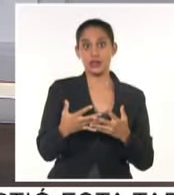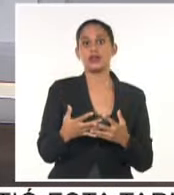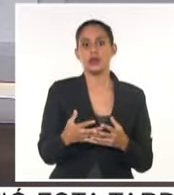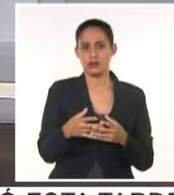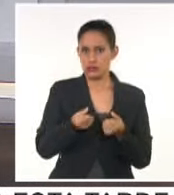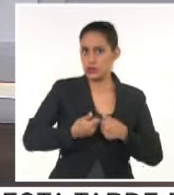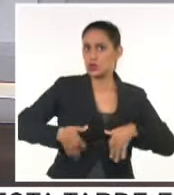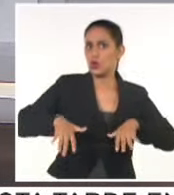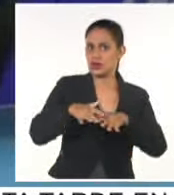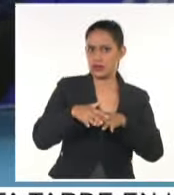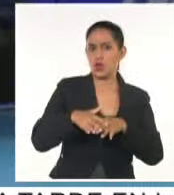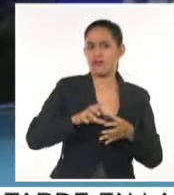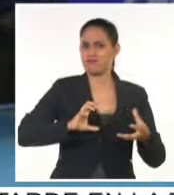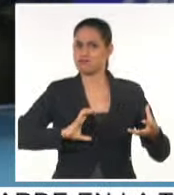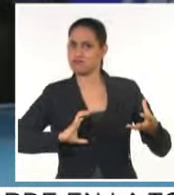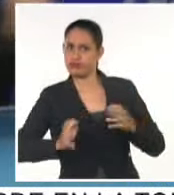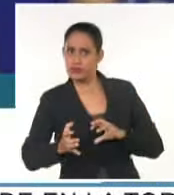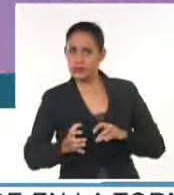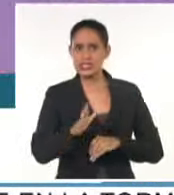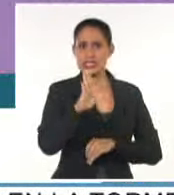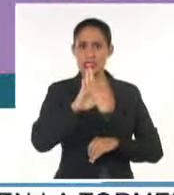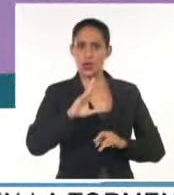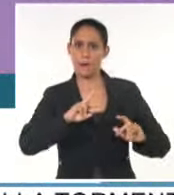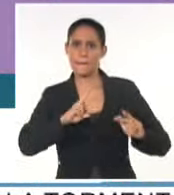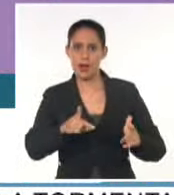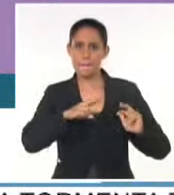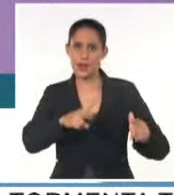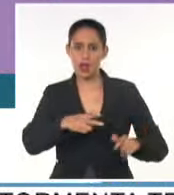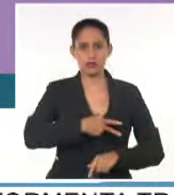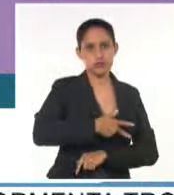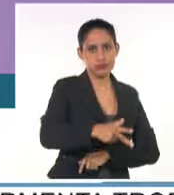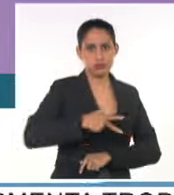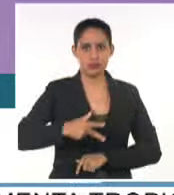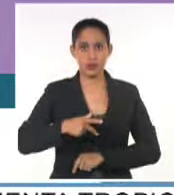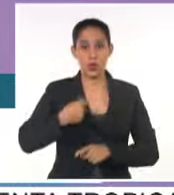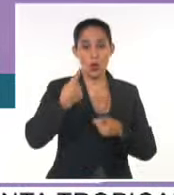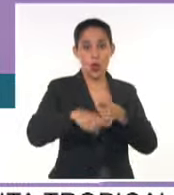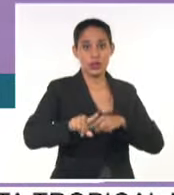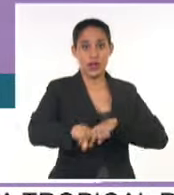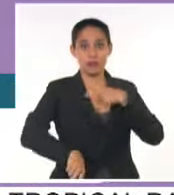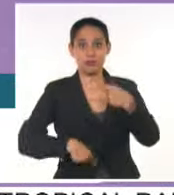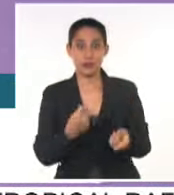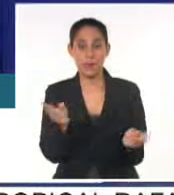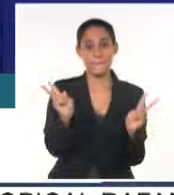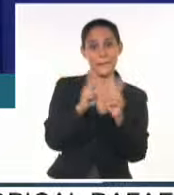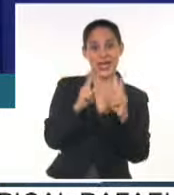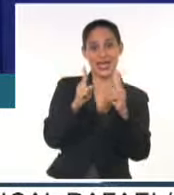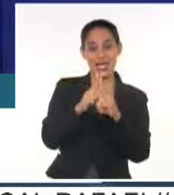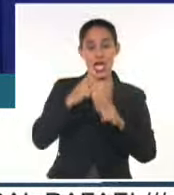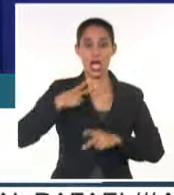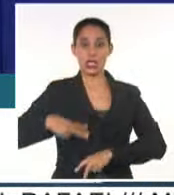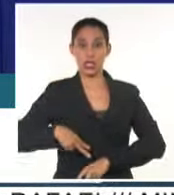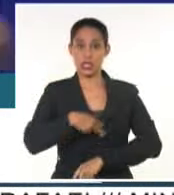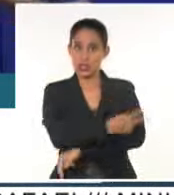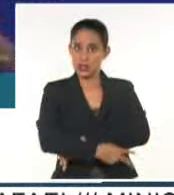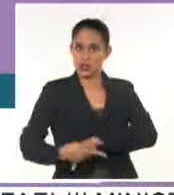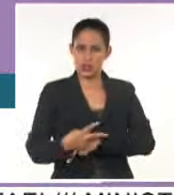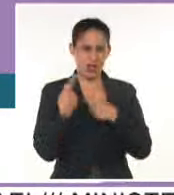de 5 sets, viniendo de abajo frente a una pareja de China que es la potencia número 1 del mundo en este